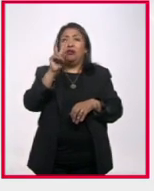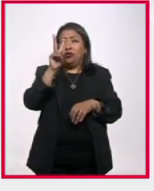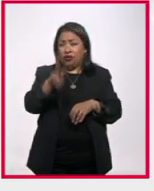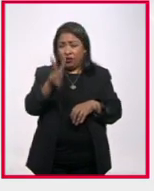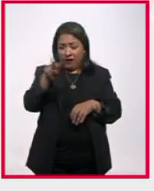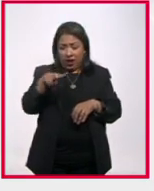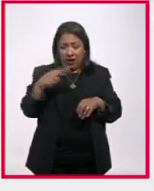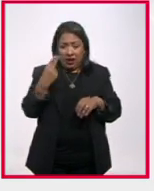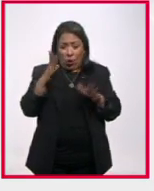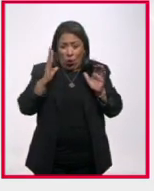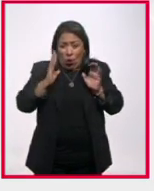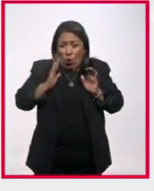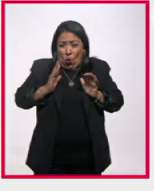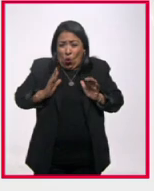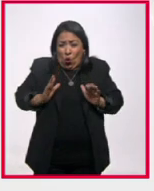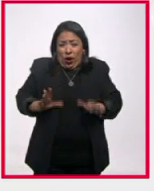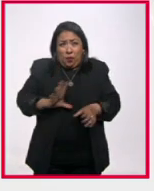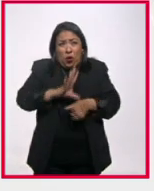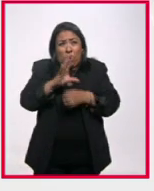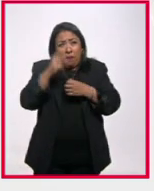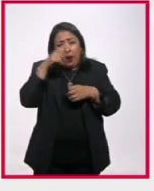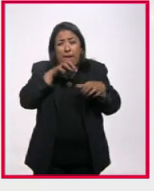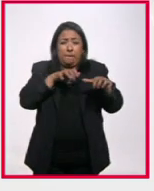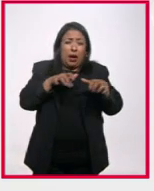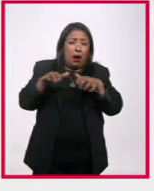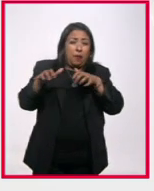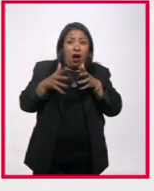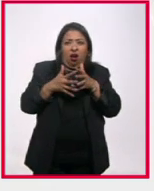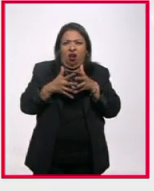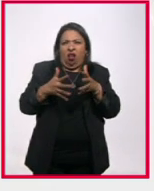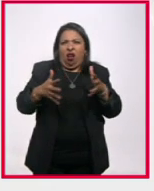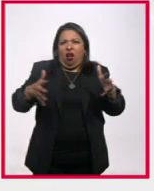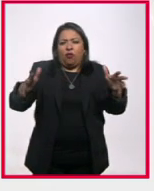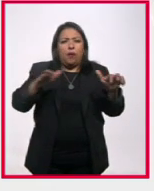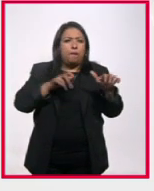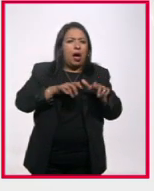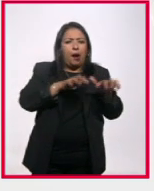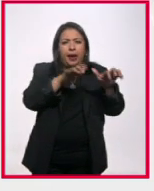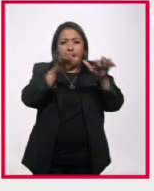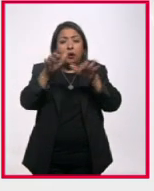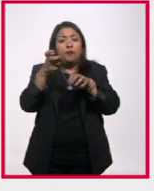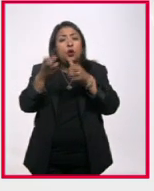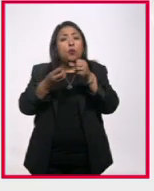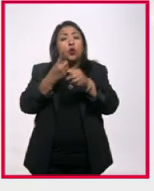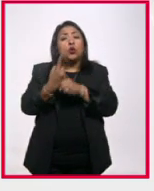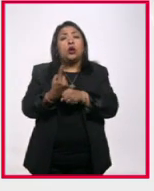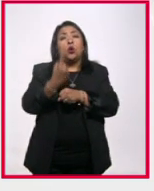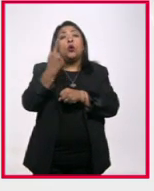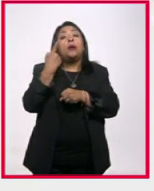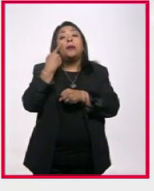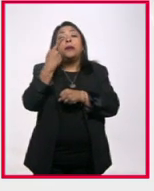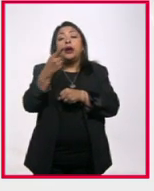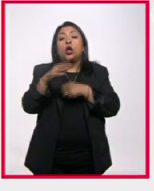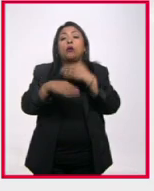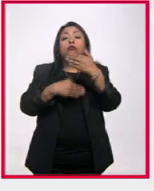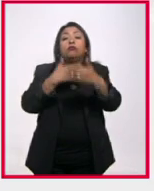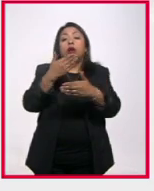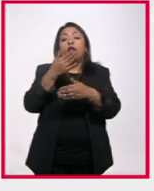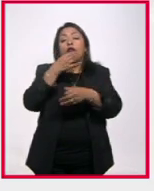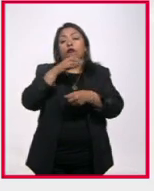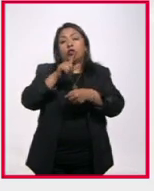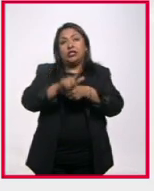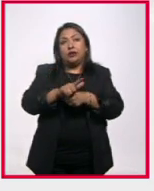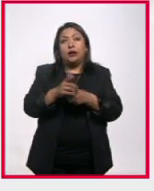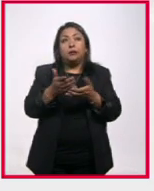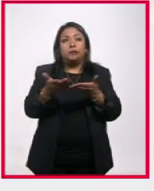todo el cuerpo para poder interpretar uno de estos órganos monumentales y es una oportunidad única, hay que seguir muy de cerca el desarrollo de este